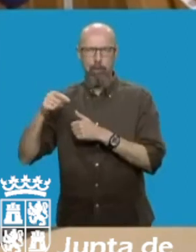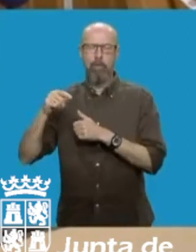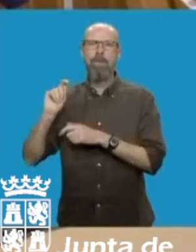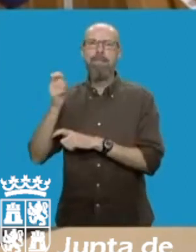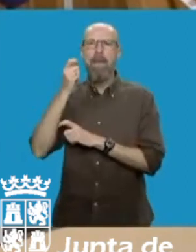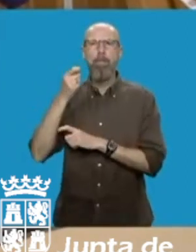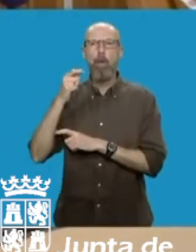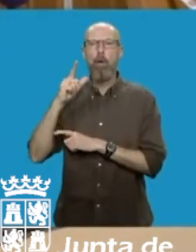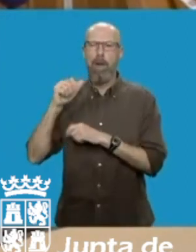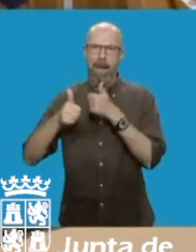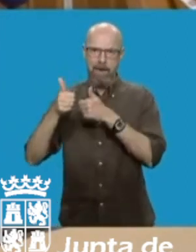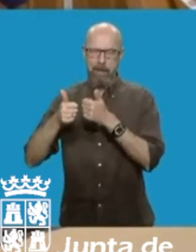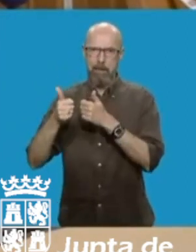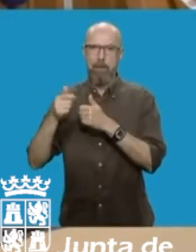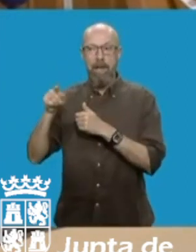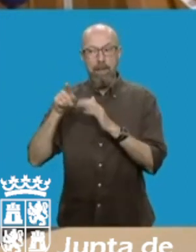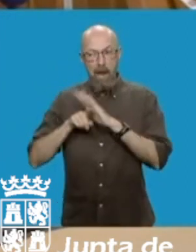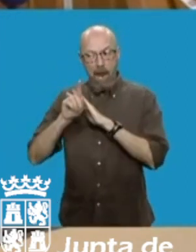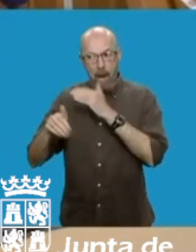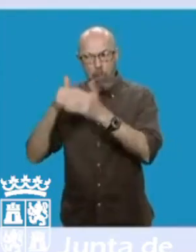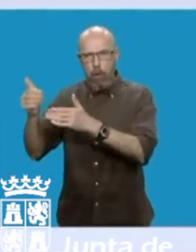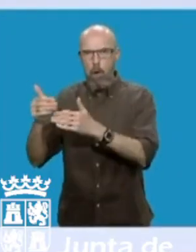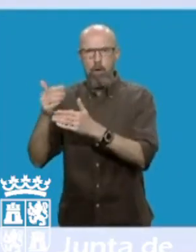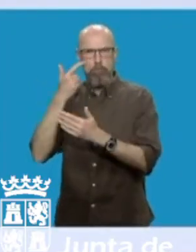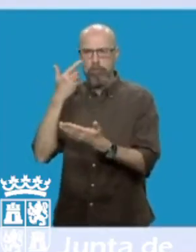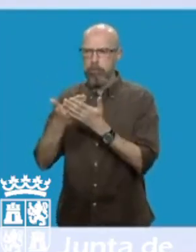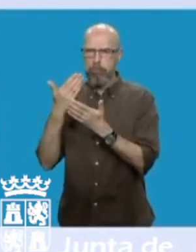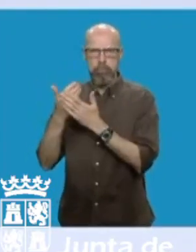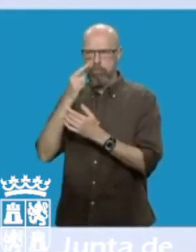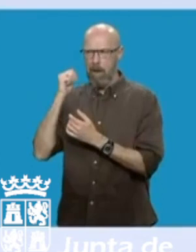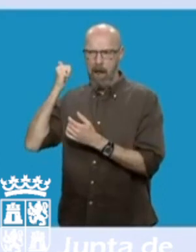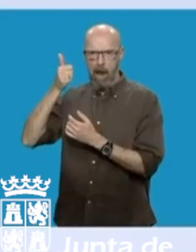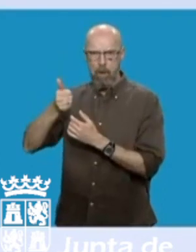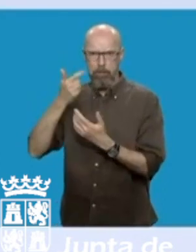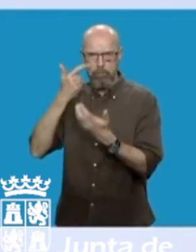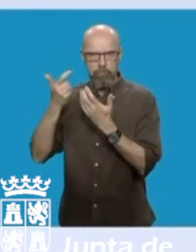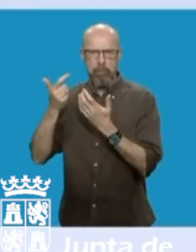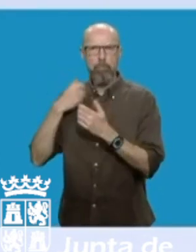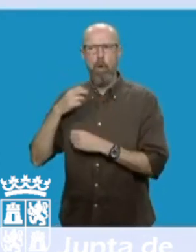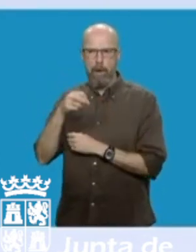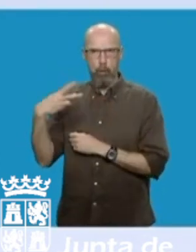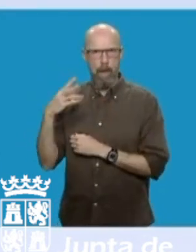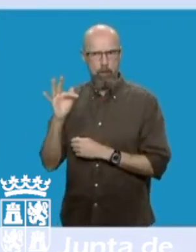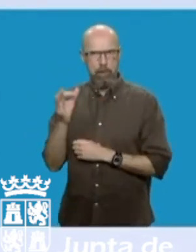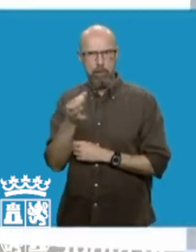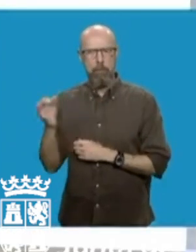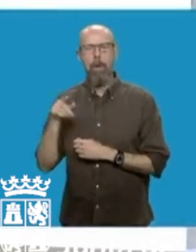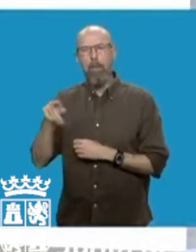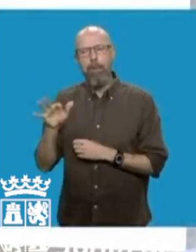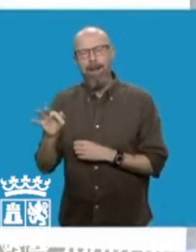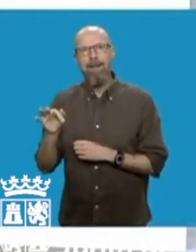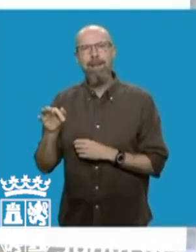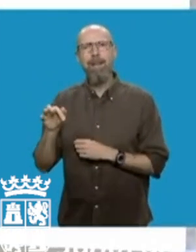este club, de esta entidad, ha sido estratosférica en los últimos años. Detrás, por supuesto, de esos grandes resultados, pues existe un